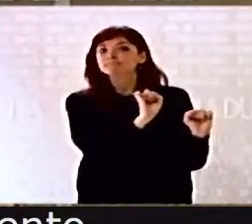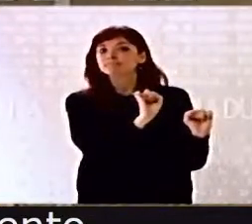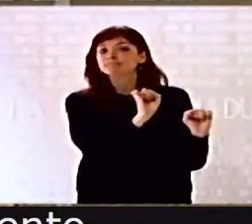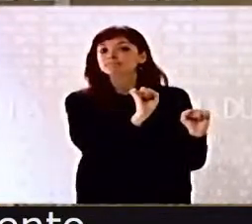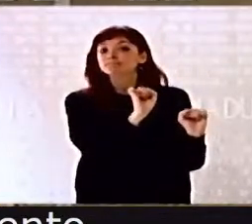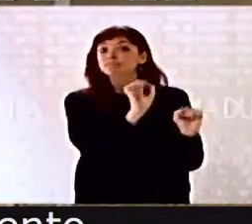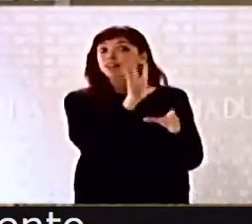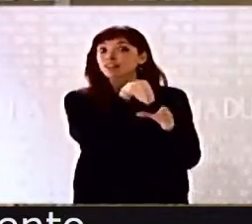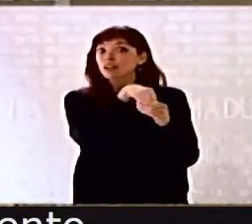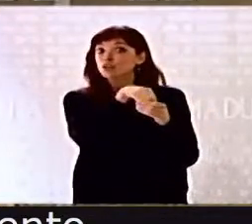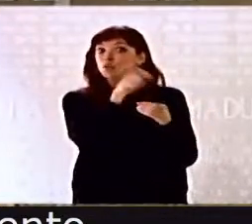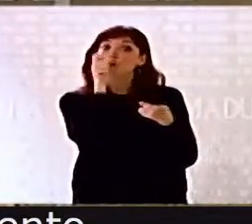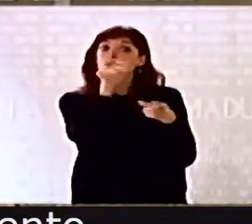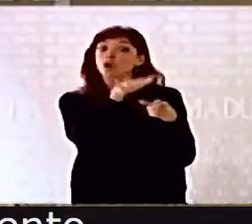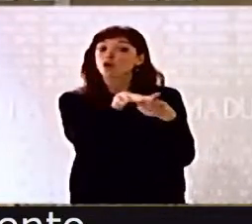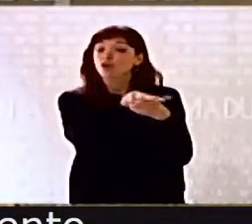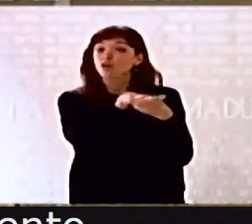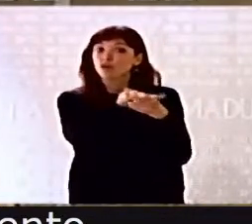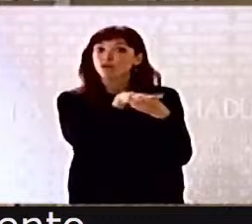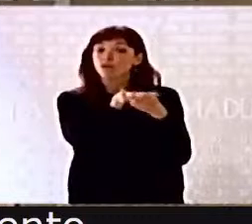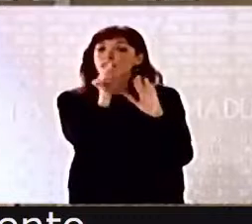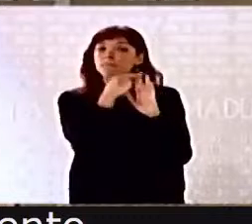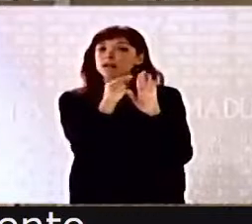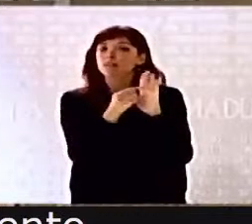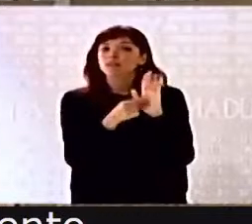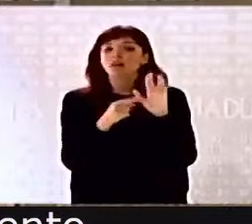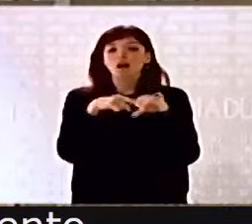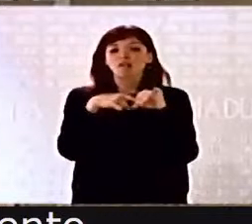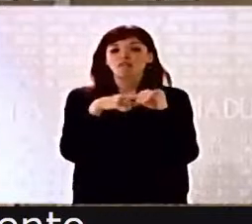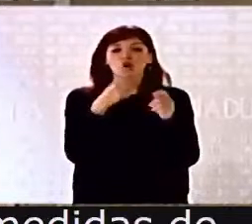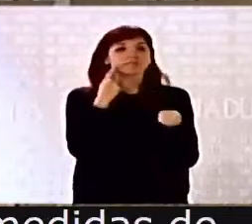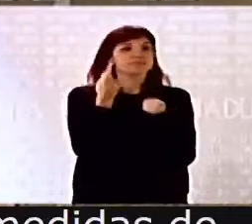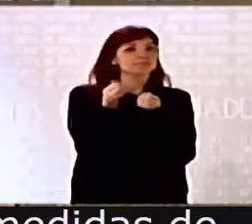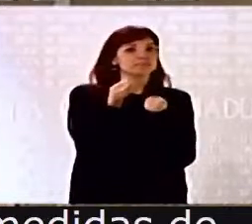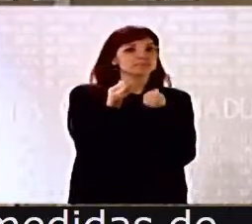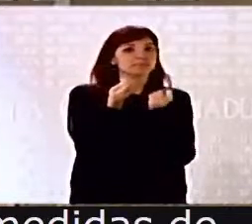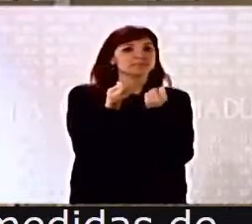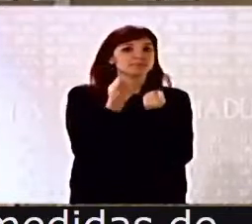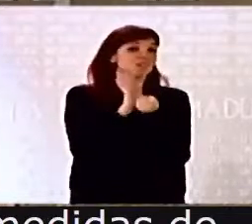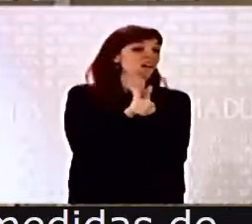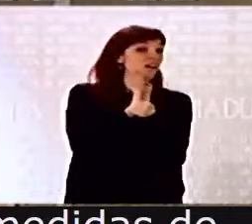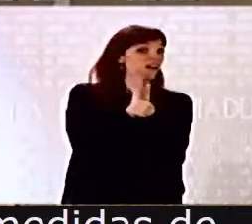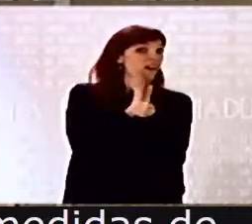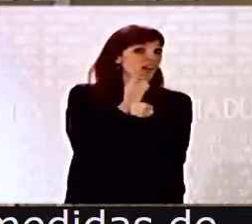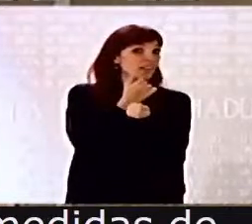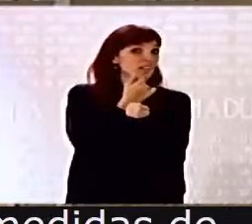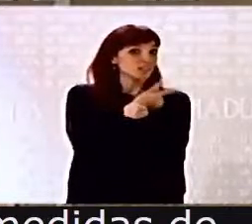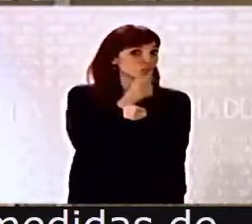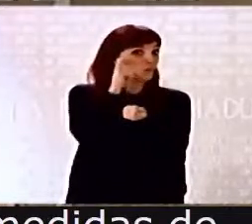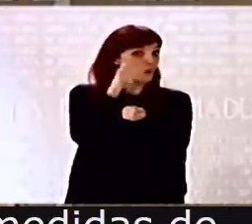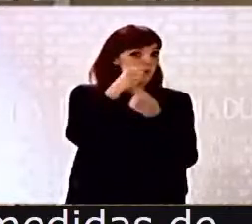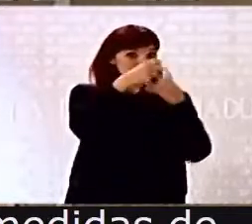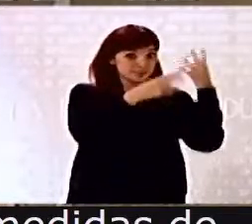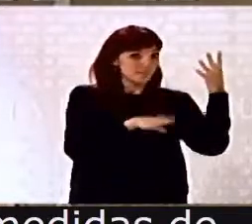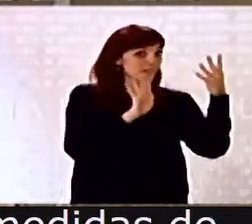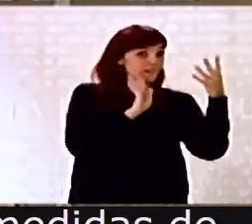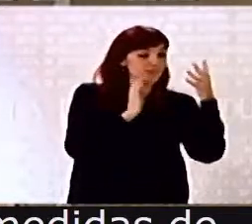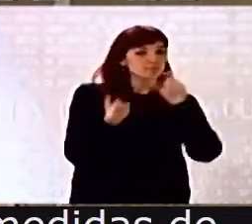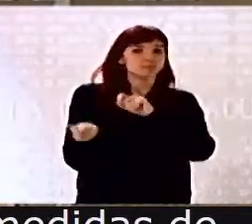y dentro medidas de control de aforo similares a las poblaciones